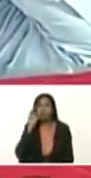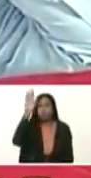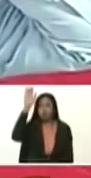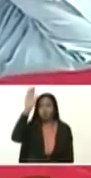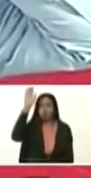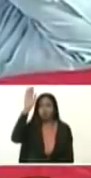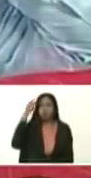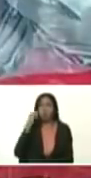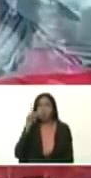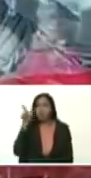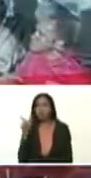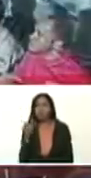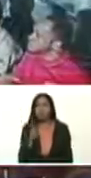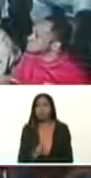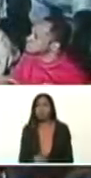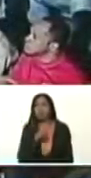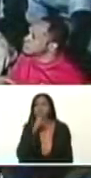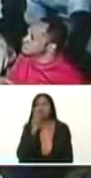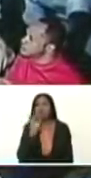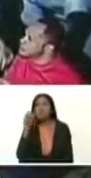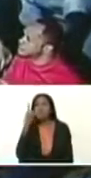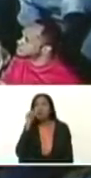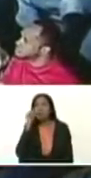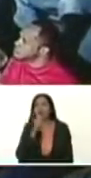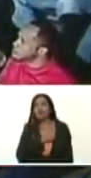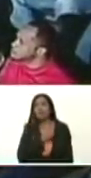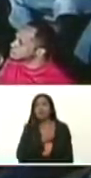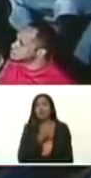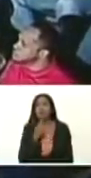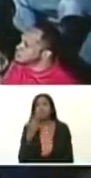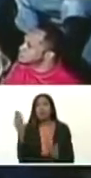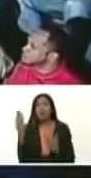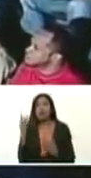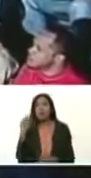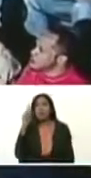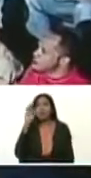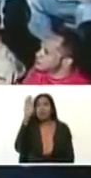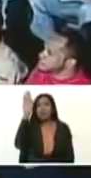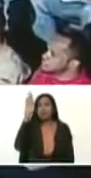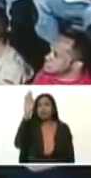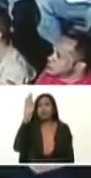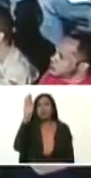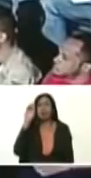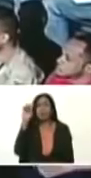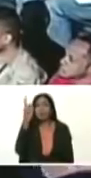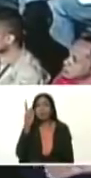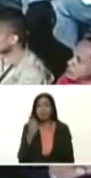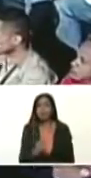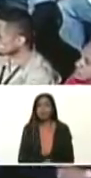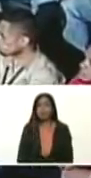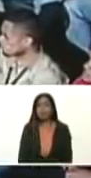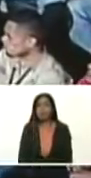mano. ¿Cómo te llamas tú, camarada? Vamos a darle la palabra al primero que levantó la mano.